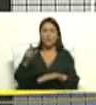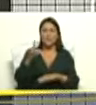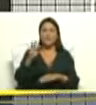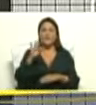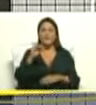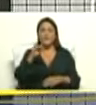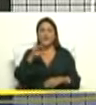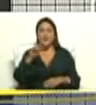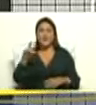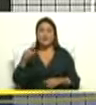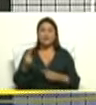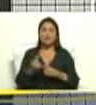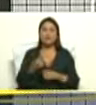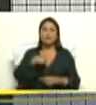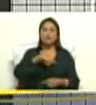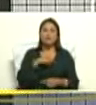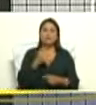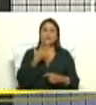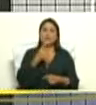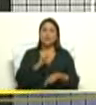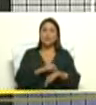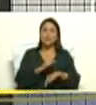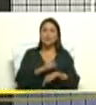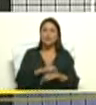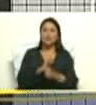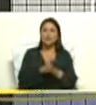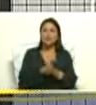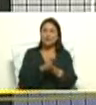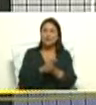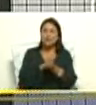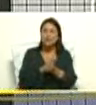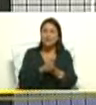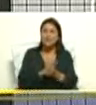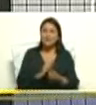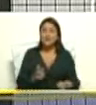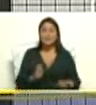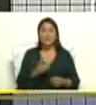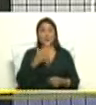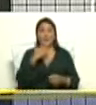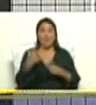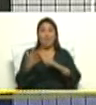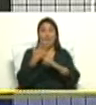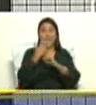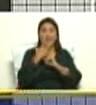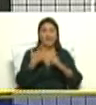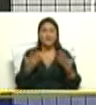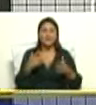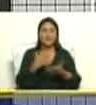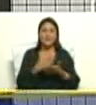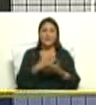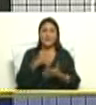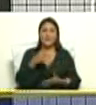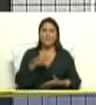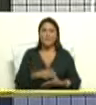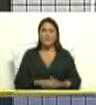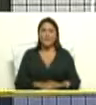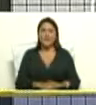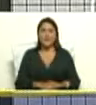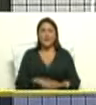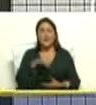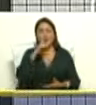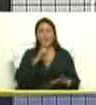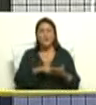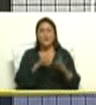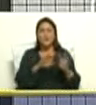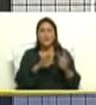presos cada 5 minutos cuando no estábamos presos nos estaban persiguiendo año 96